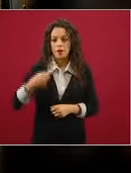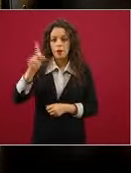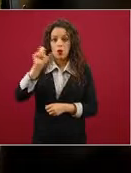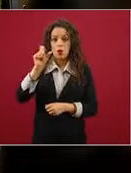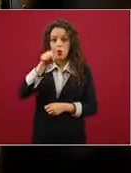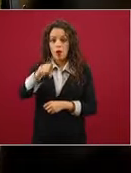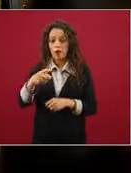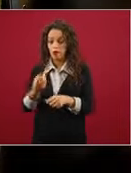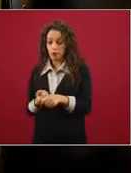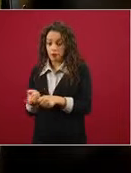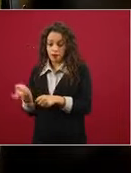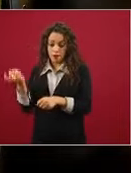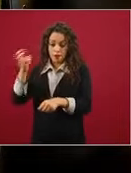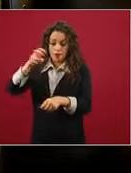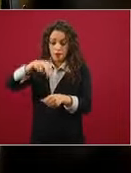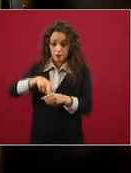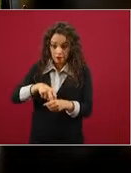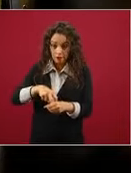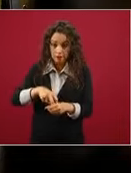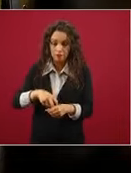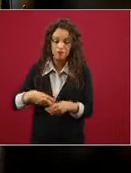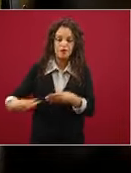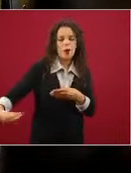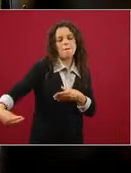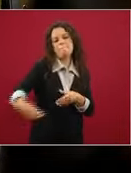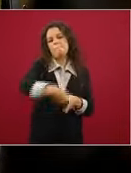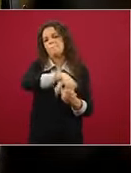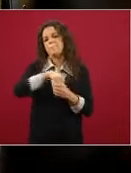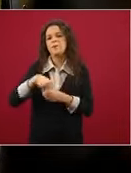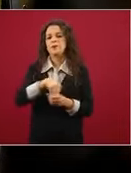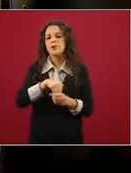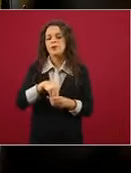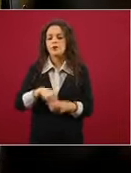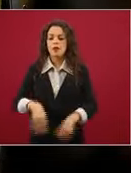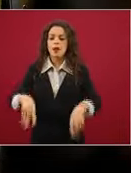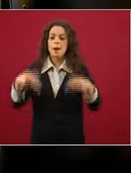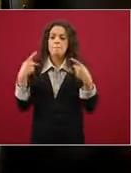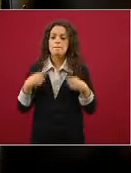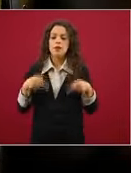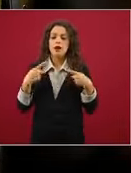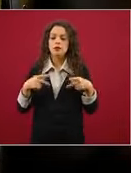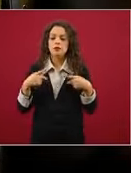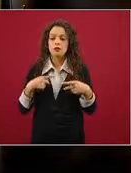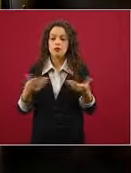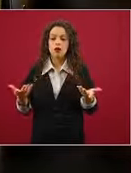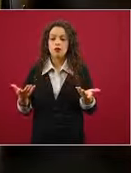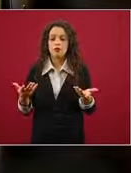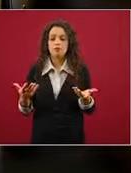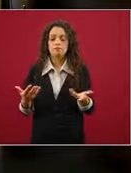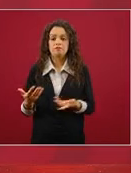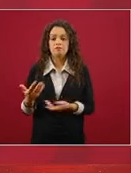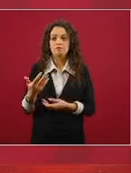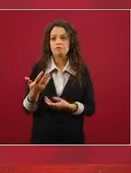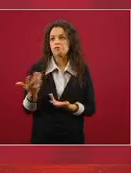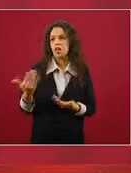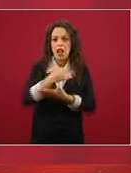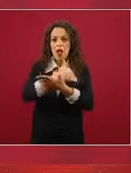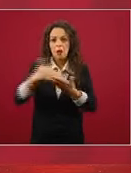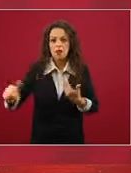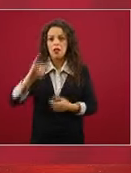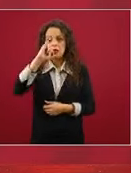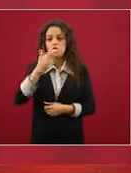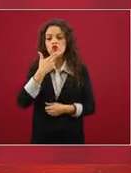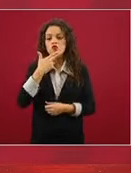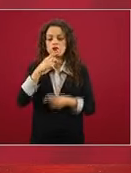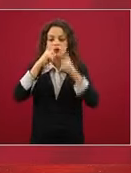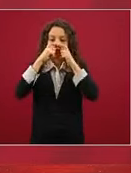unidad, lleno el autobús, las personas, el 50% utilizan el cubreboca, el